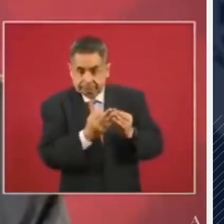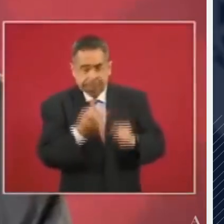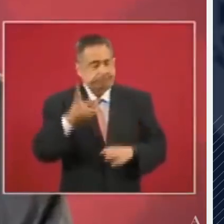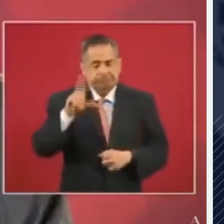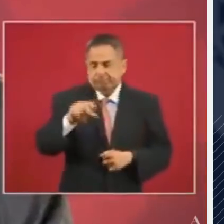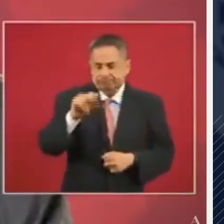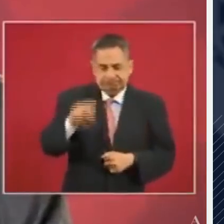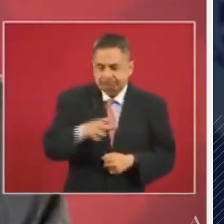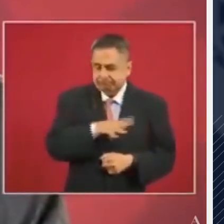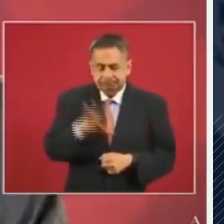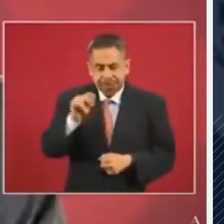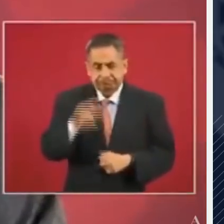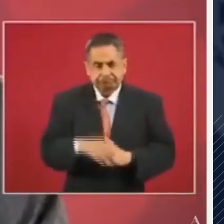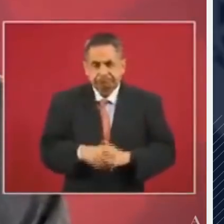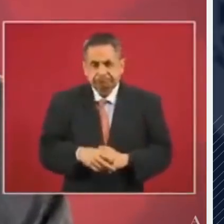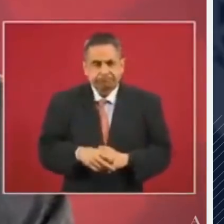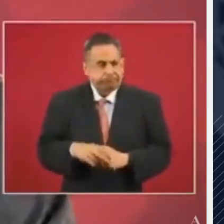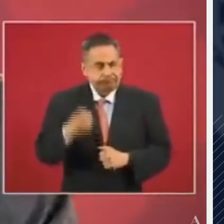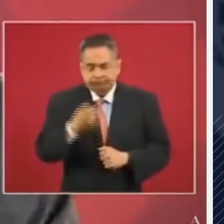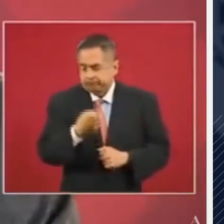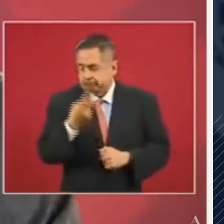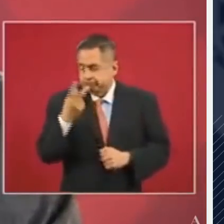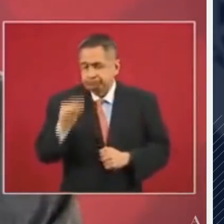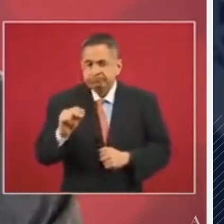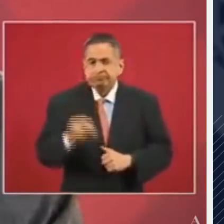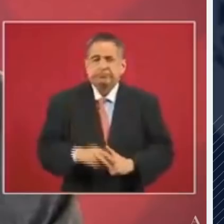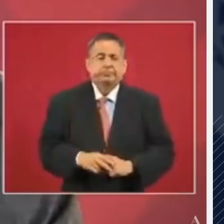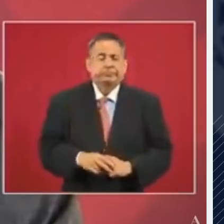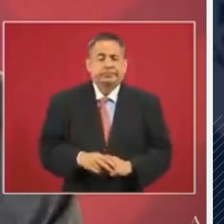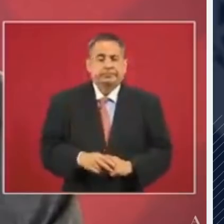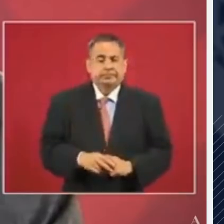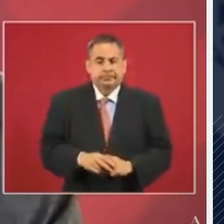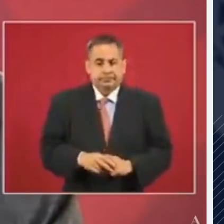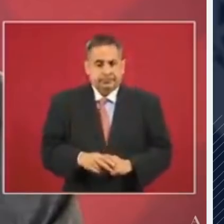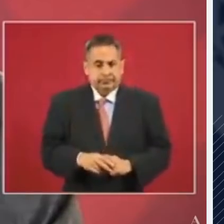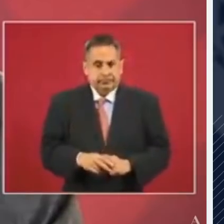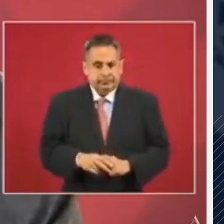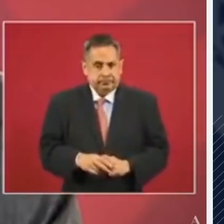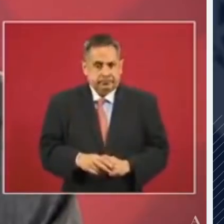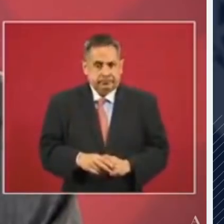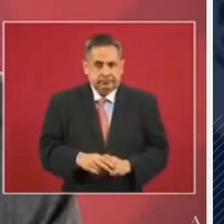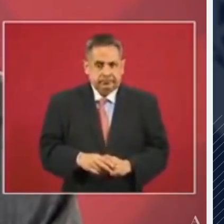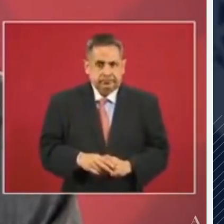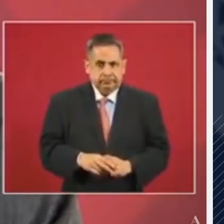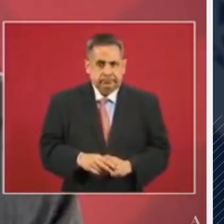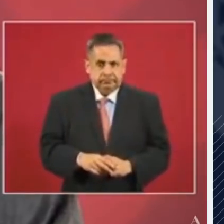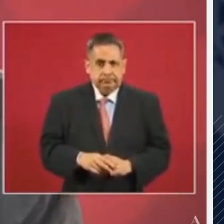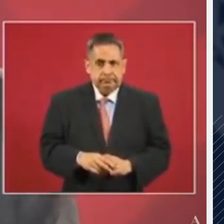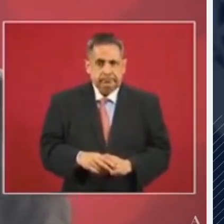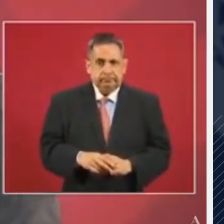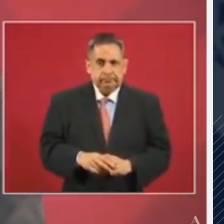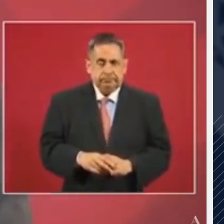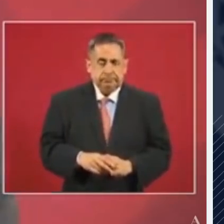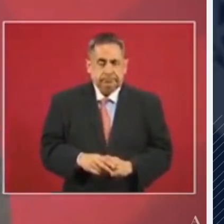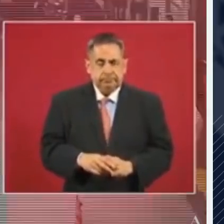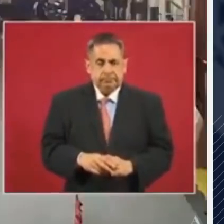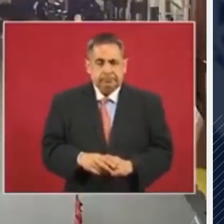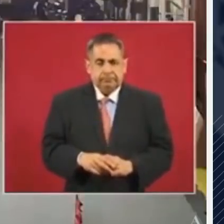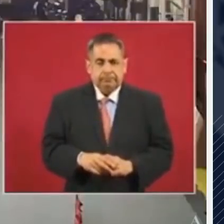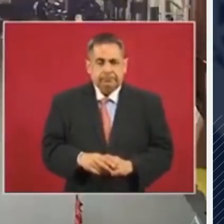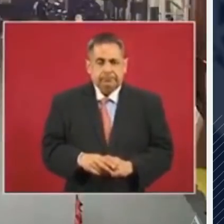legítimamente preocupados porque Chihuahua enfrenta un escenario de sequía extrema,